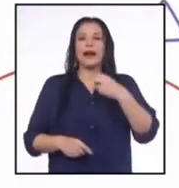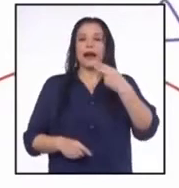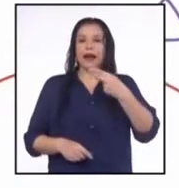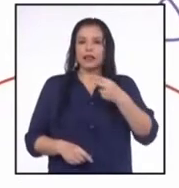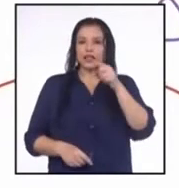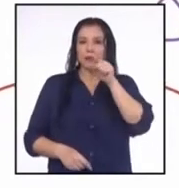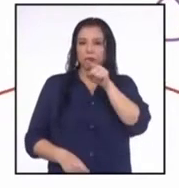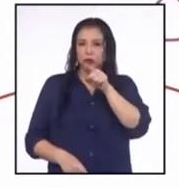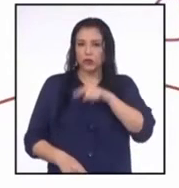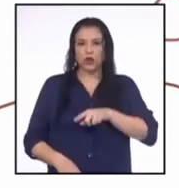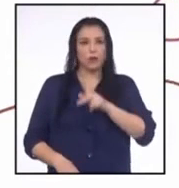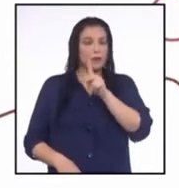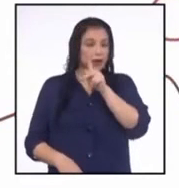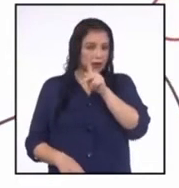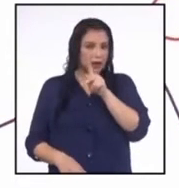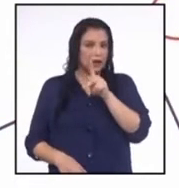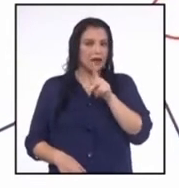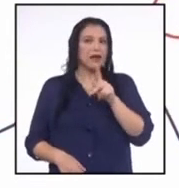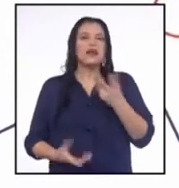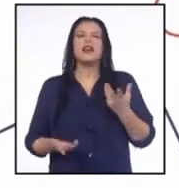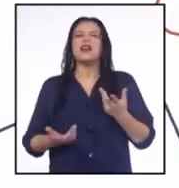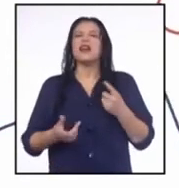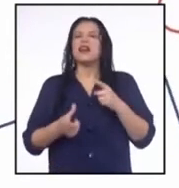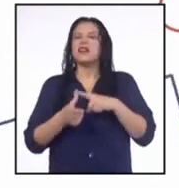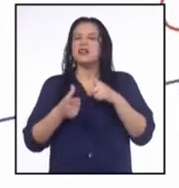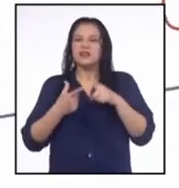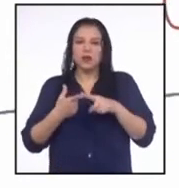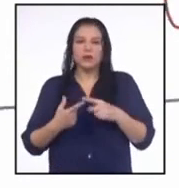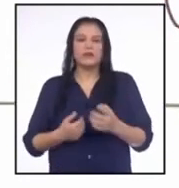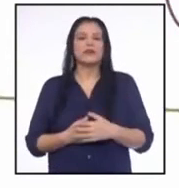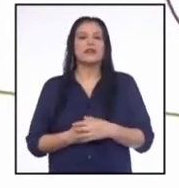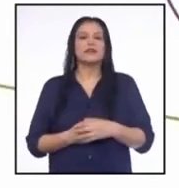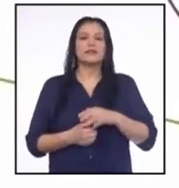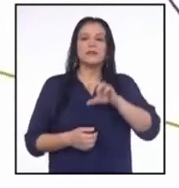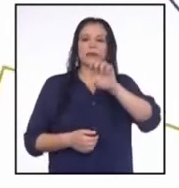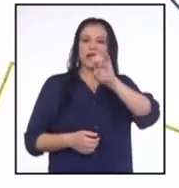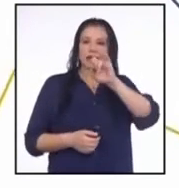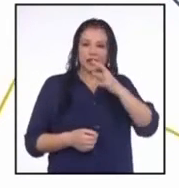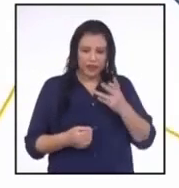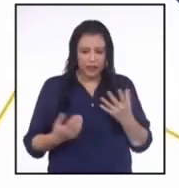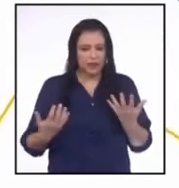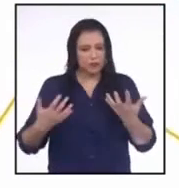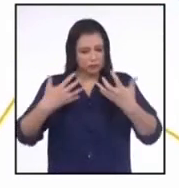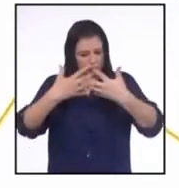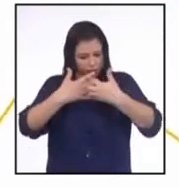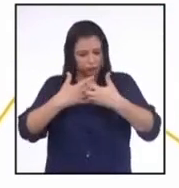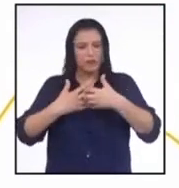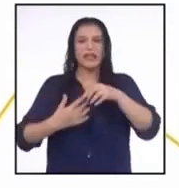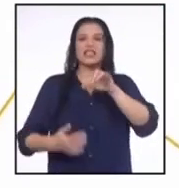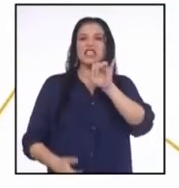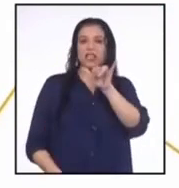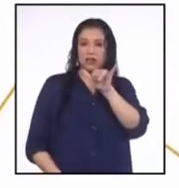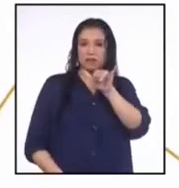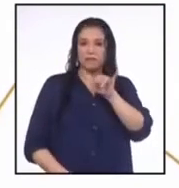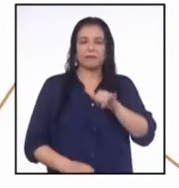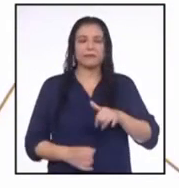h, punto y coma k. Por lo tanto, el eje focal coincide con el eje Y.